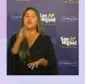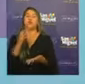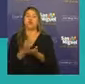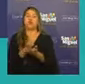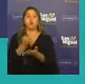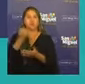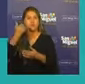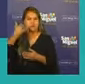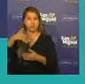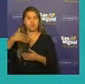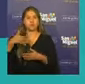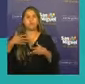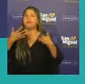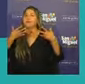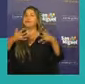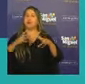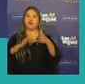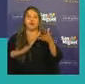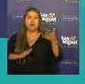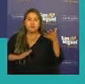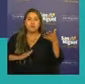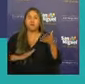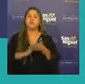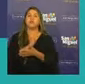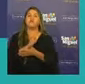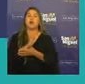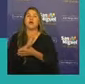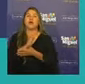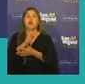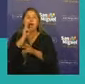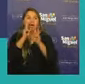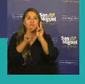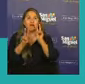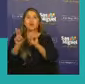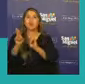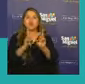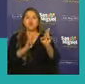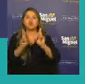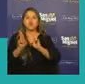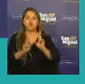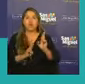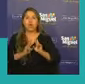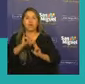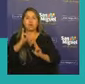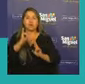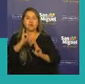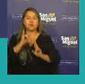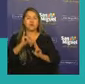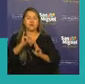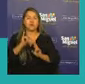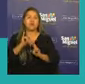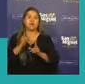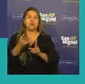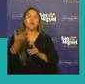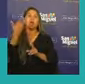muy importante, que es ya empezar a cosechar lo que habíamos estado sembrando los años